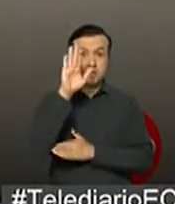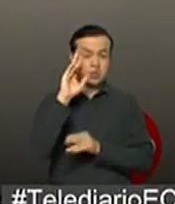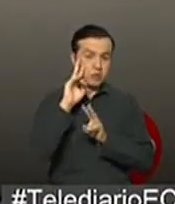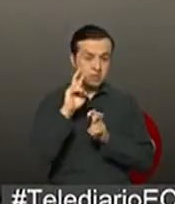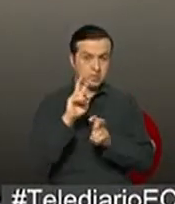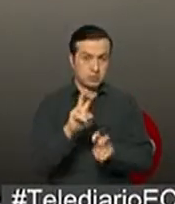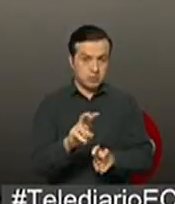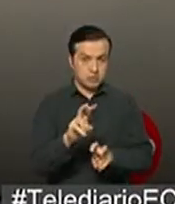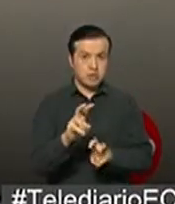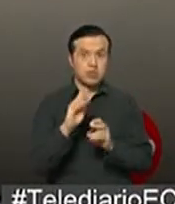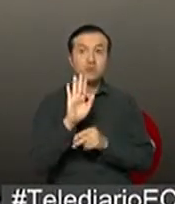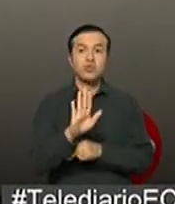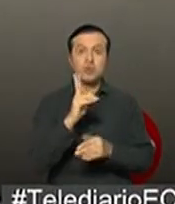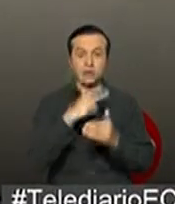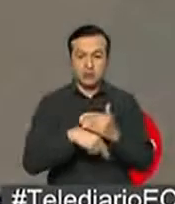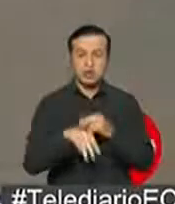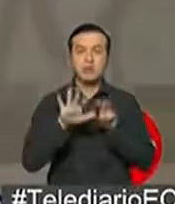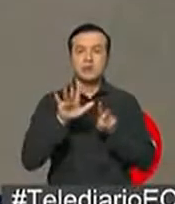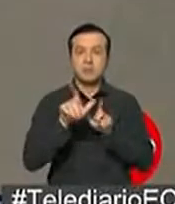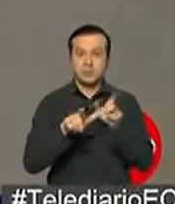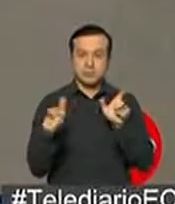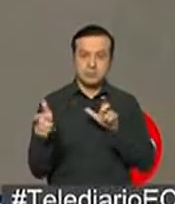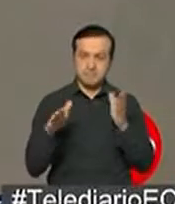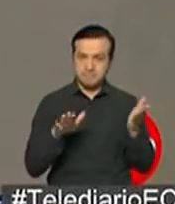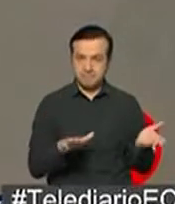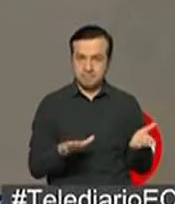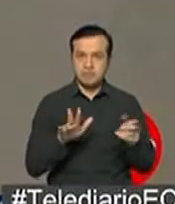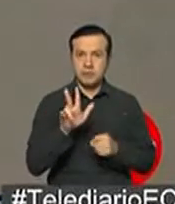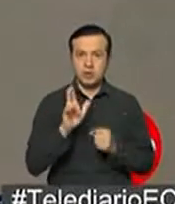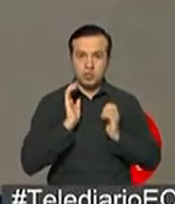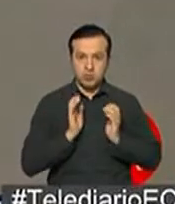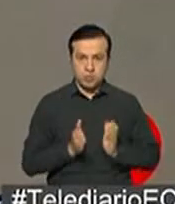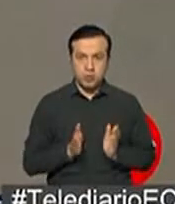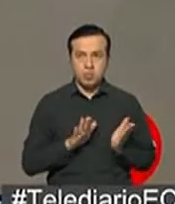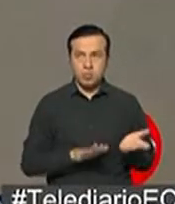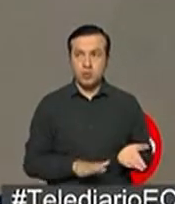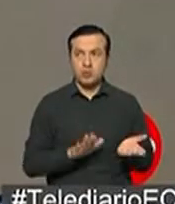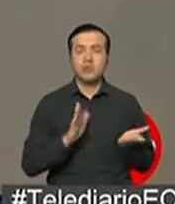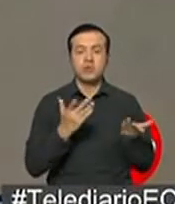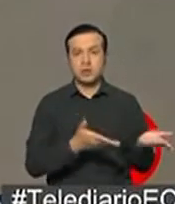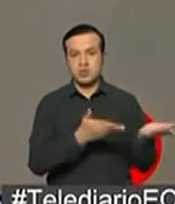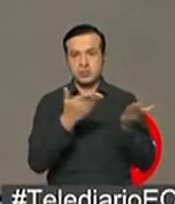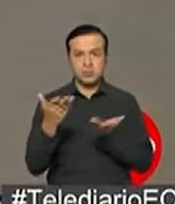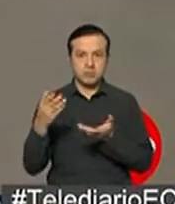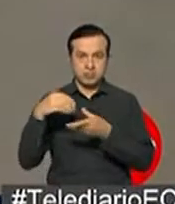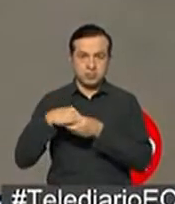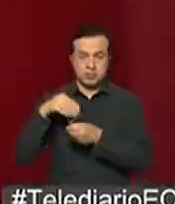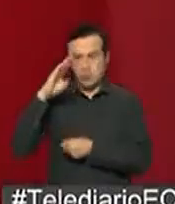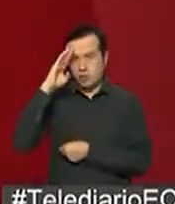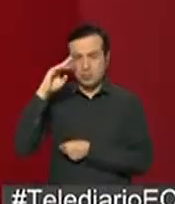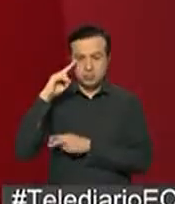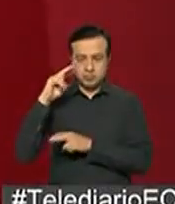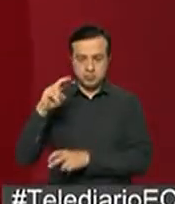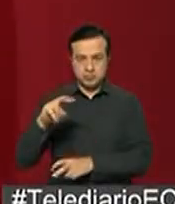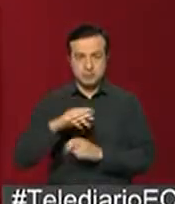bryant su hija y siete personas más tres cuerpos fueron recuperados y llevados a un centro forense